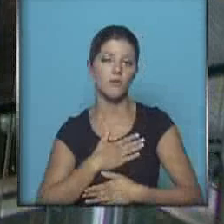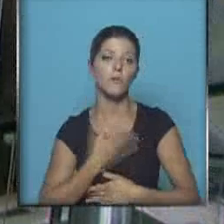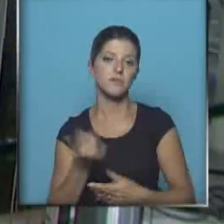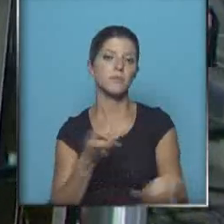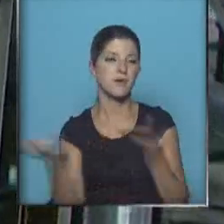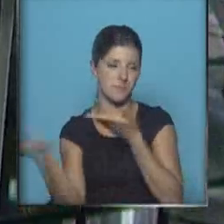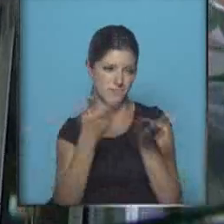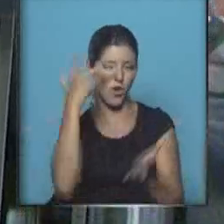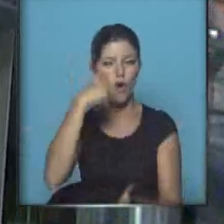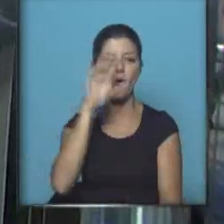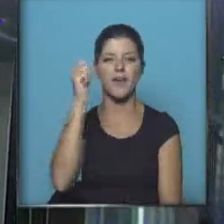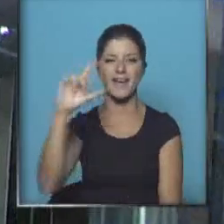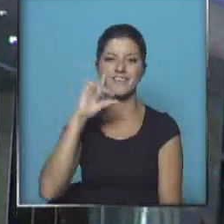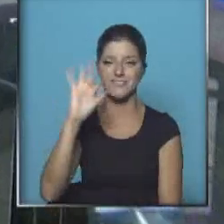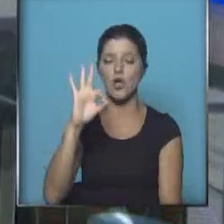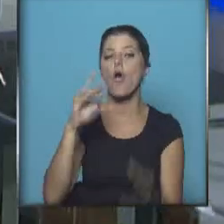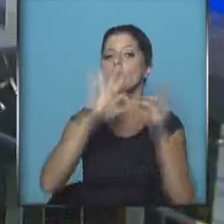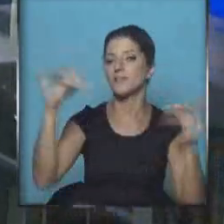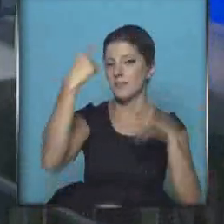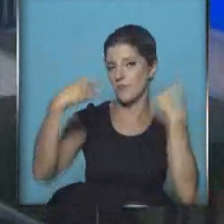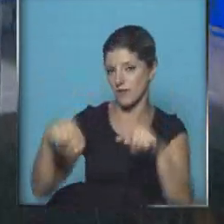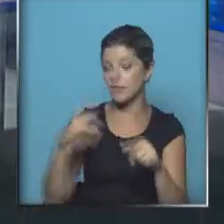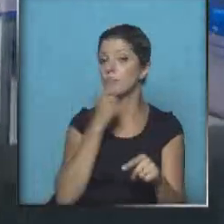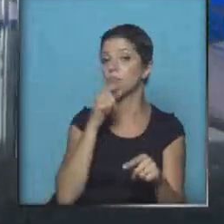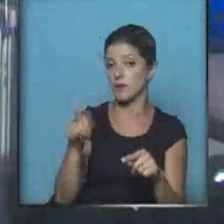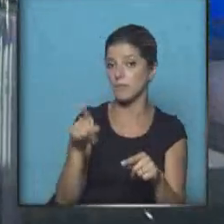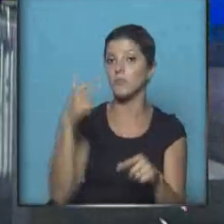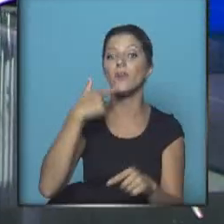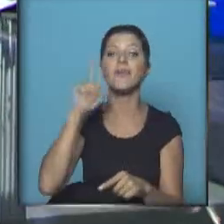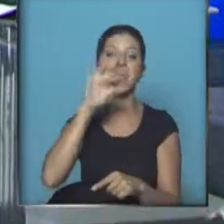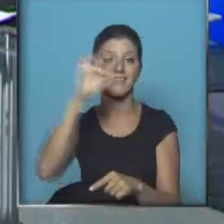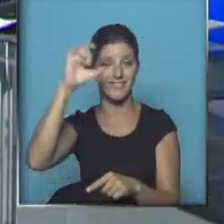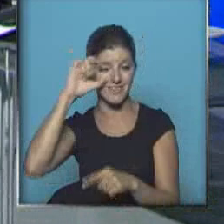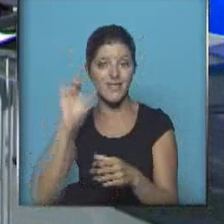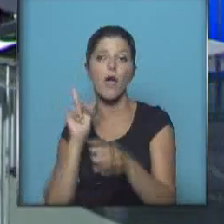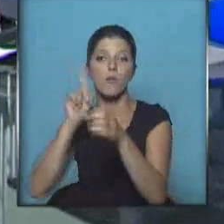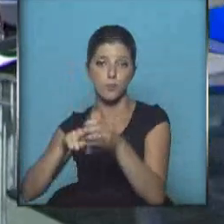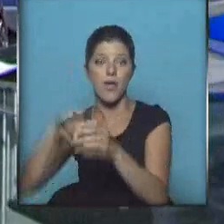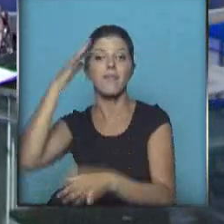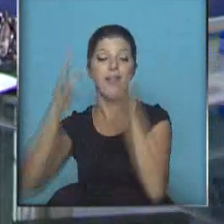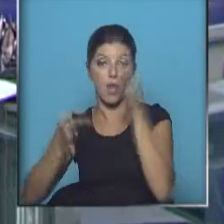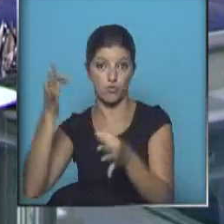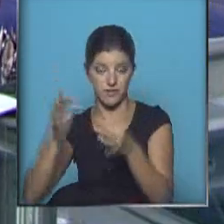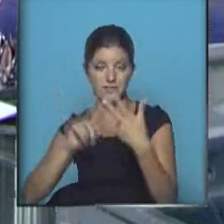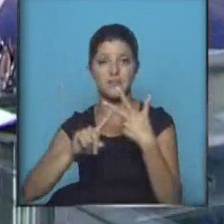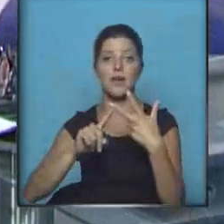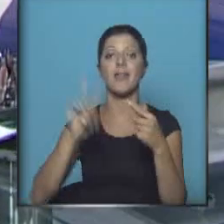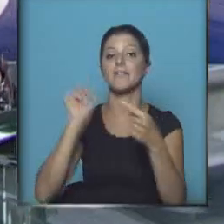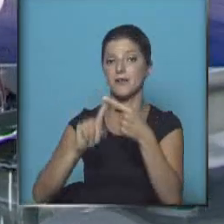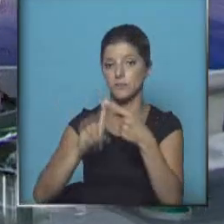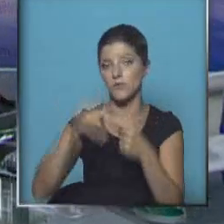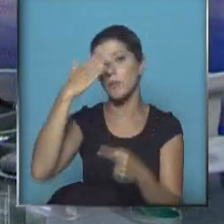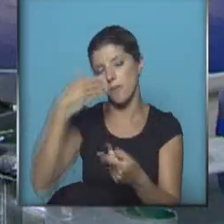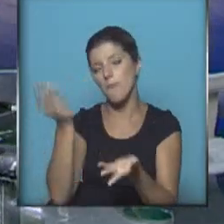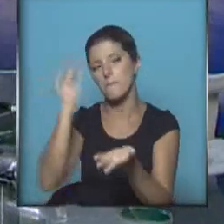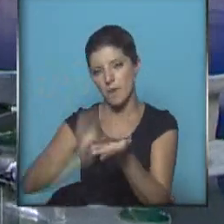Horacio Verbisky. Me quedo con varias frases, por ejemplo, parte de la CIDE, auxiliar de la justicia, la relación promiscua. Vamos a ampliar en otro